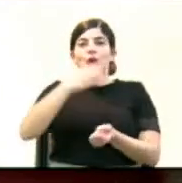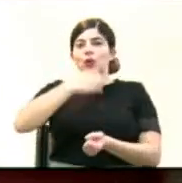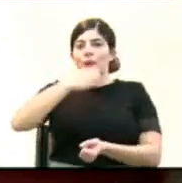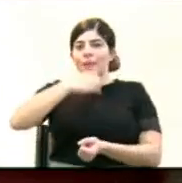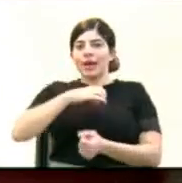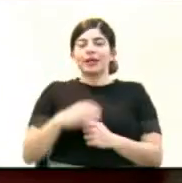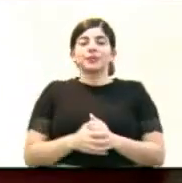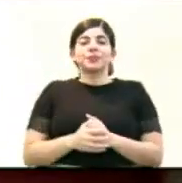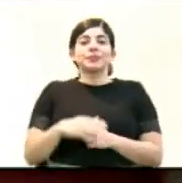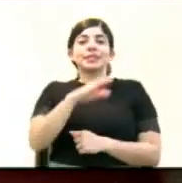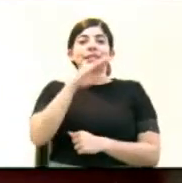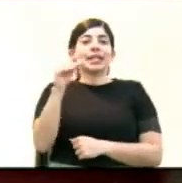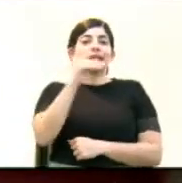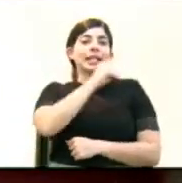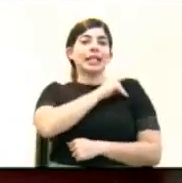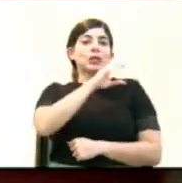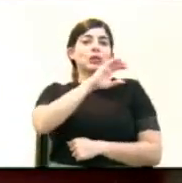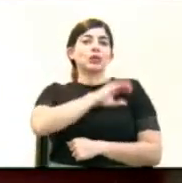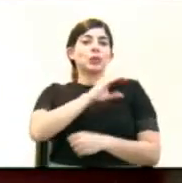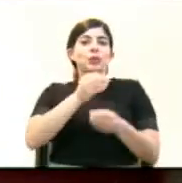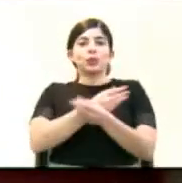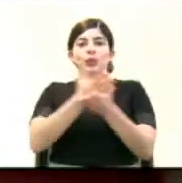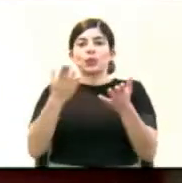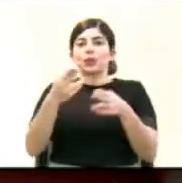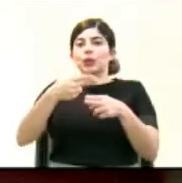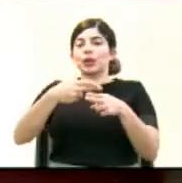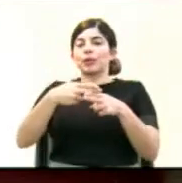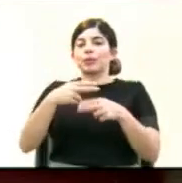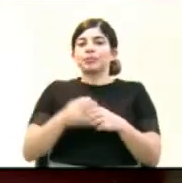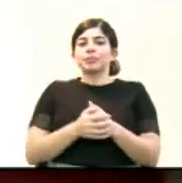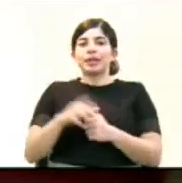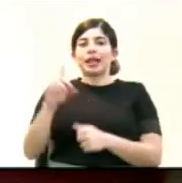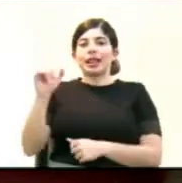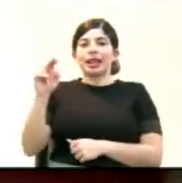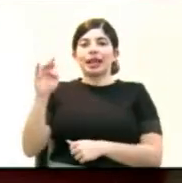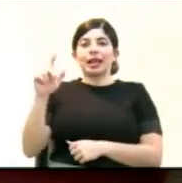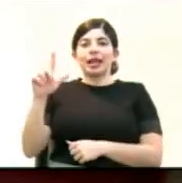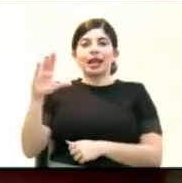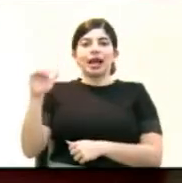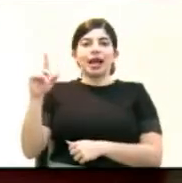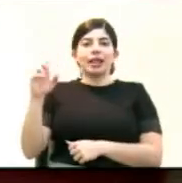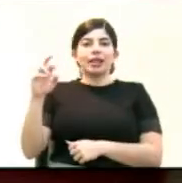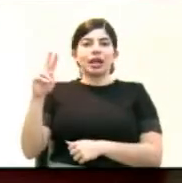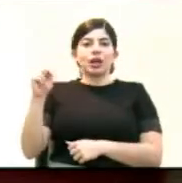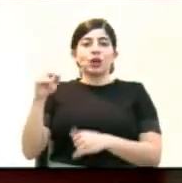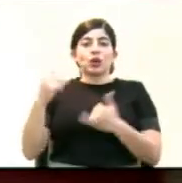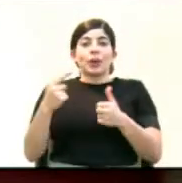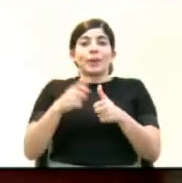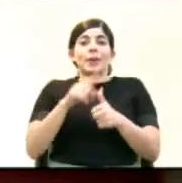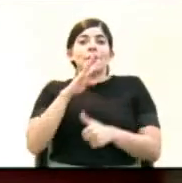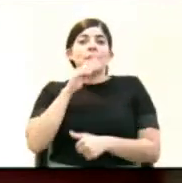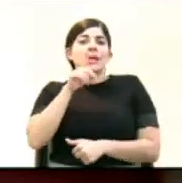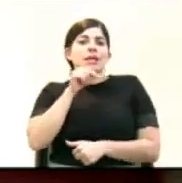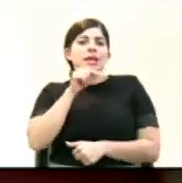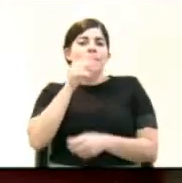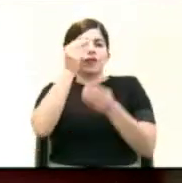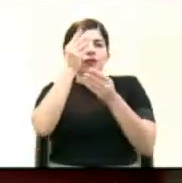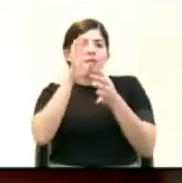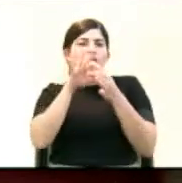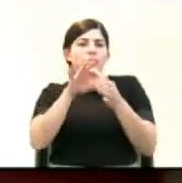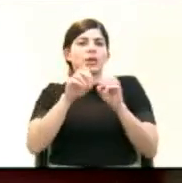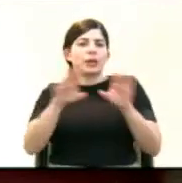Román Macaya, y al director de la Fuerza Pública, el señor Daniel Calderón. A continuación, escucharemos el